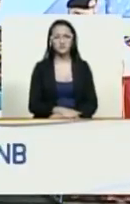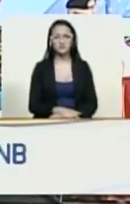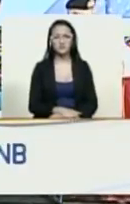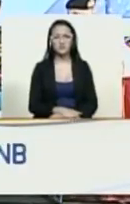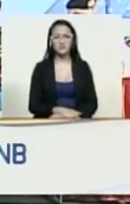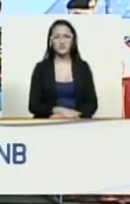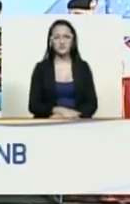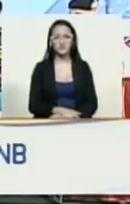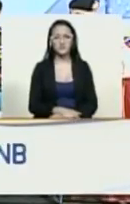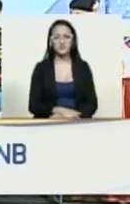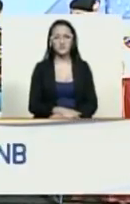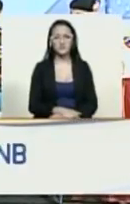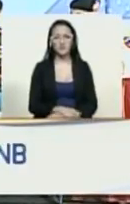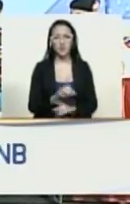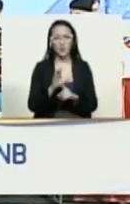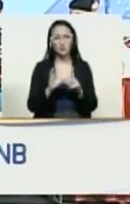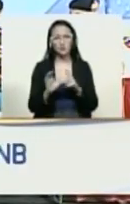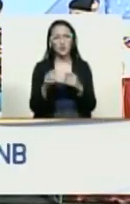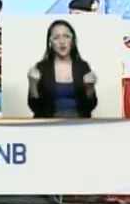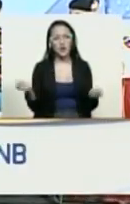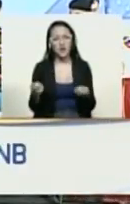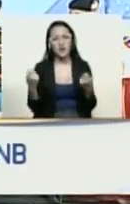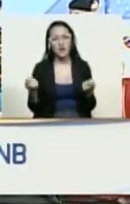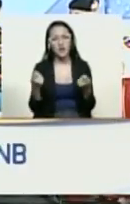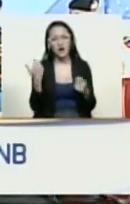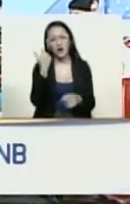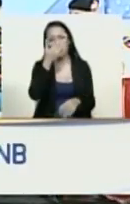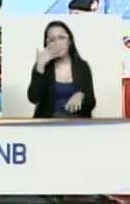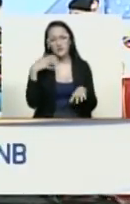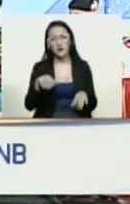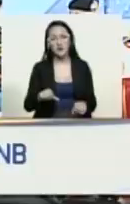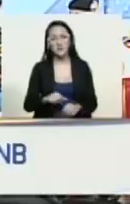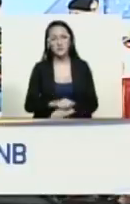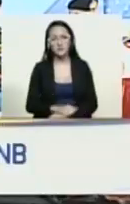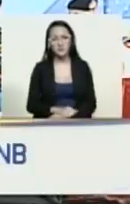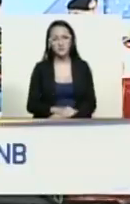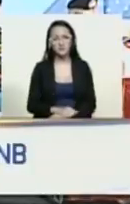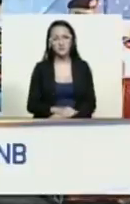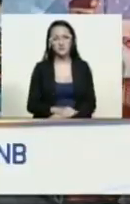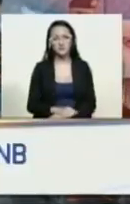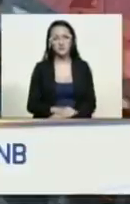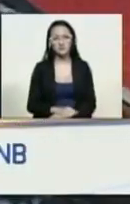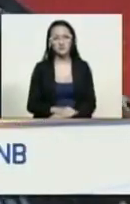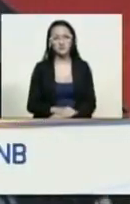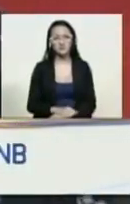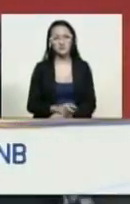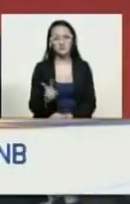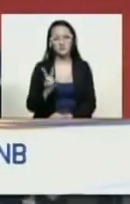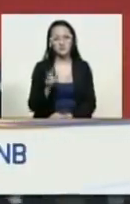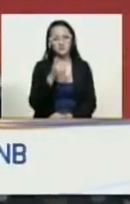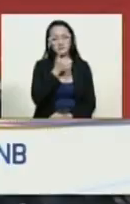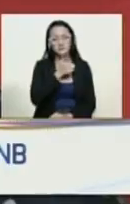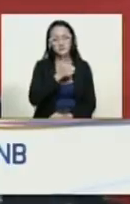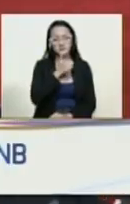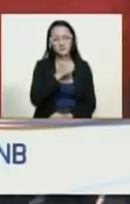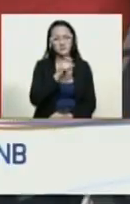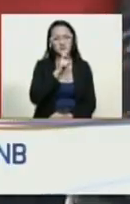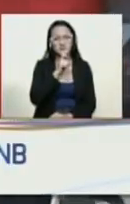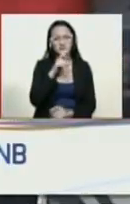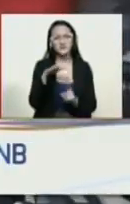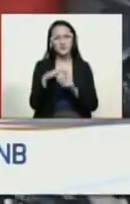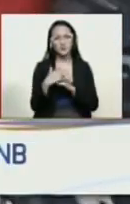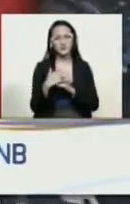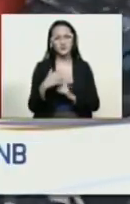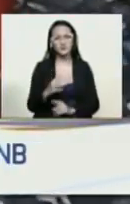parte de la cultura que promueve el capitalismo. Y Venezuela ha venido andando un camino duro, complejo,